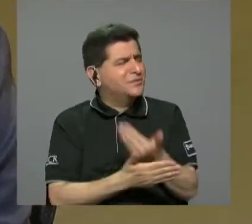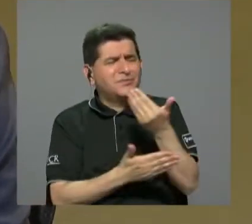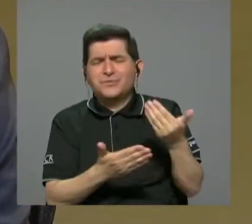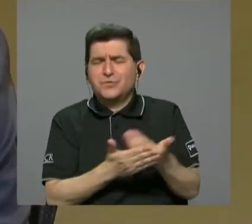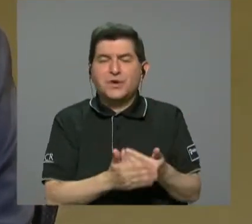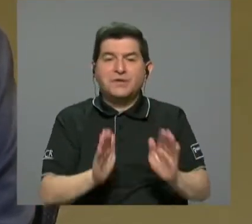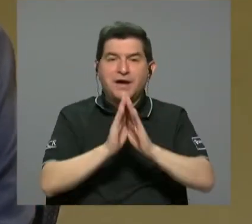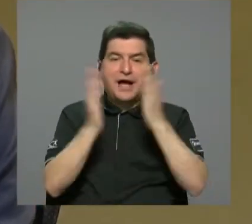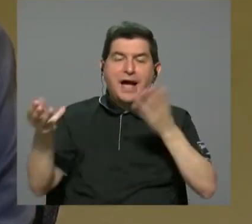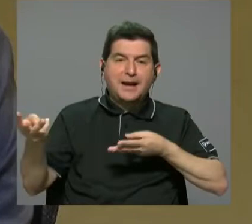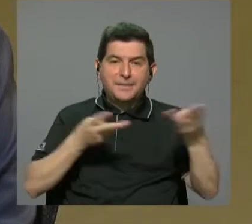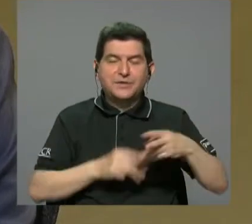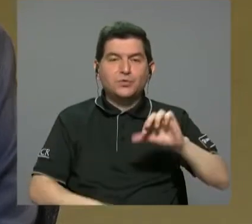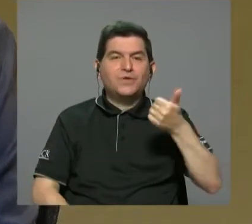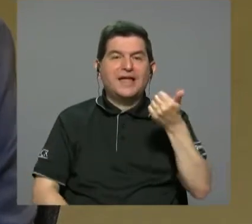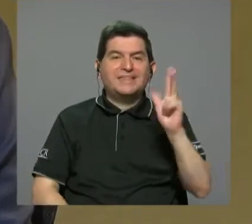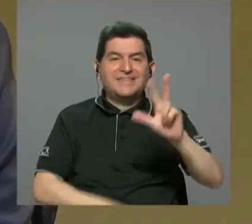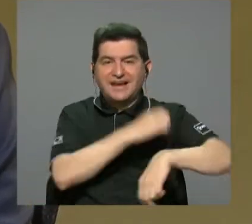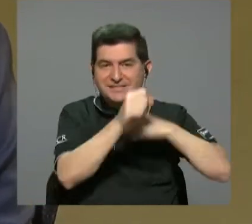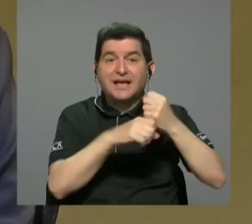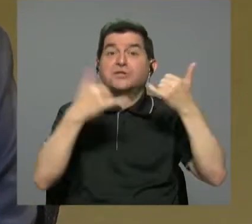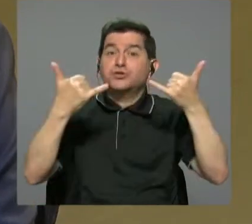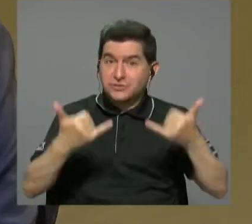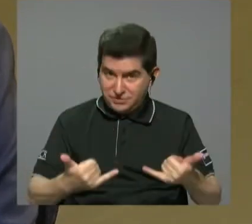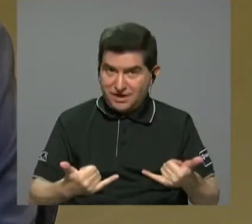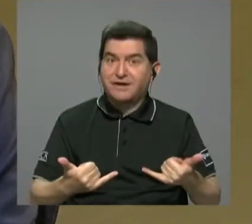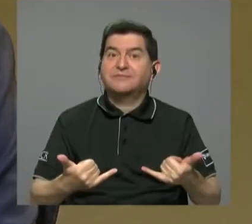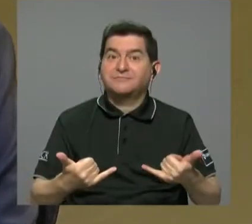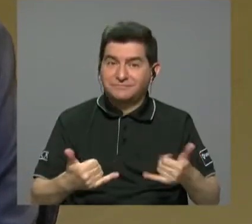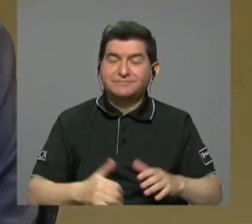apertura al mercado hace 13 años, ya son 13 años,